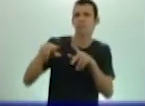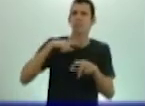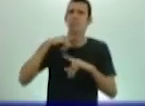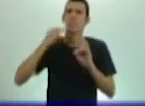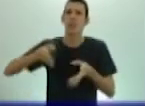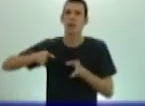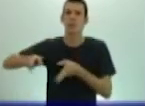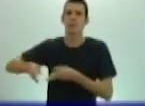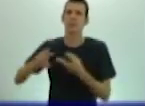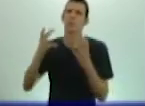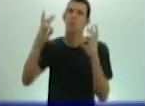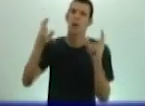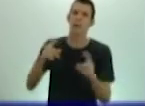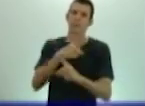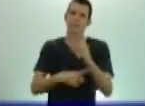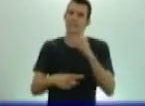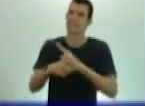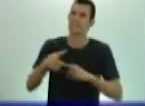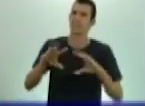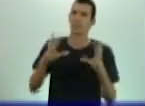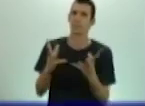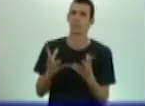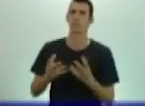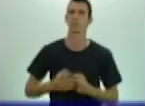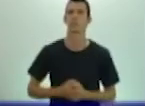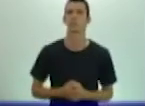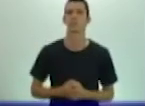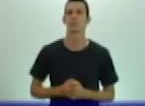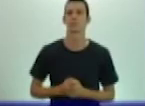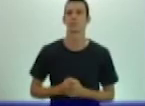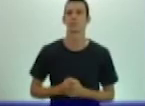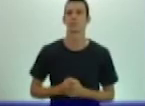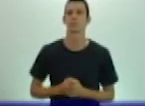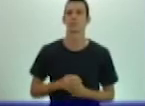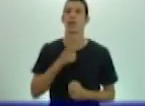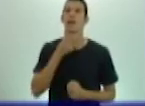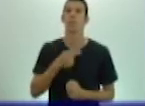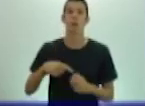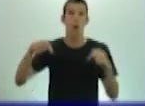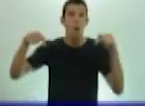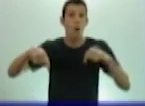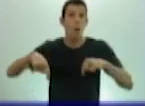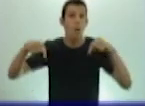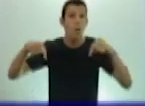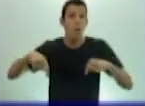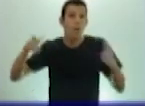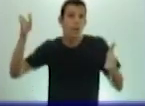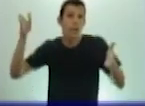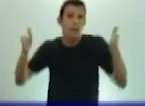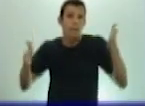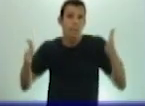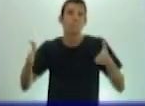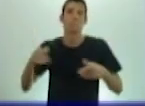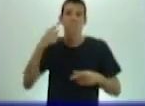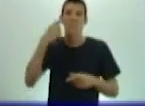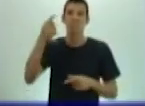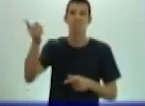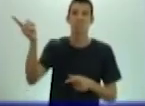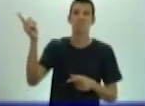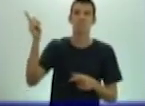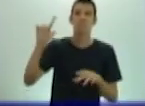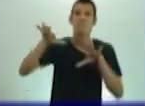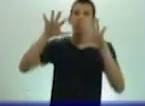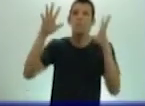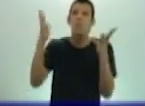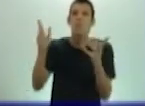hoy también podemos nosotros ver cómo en diferentes escenarios del mundo todavía hay hombres y mujeres que siguen reclamando sus